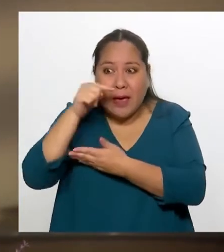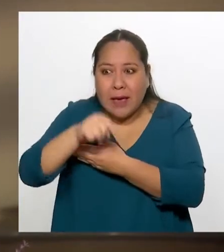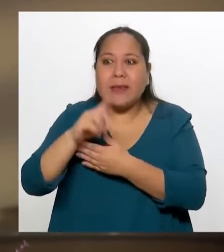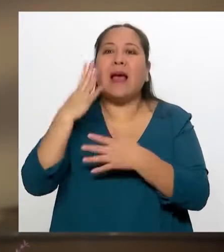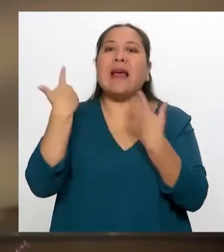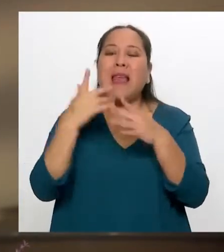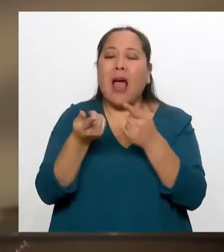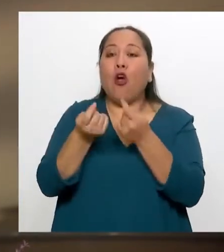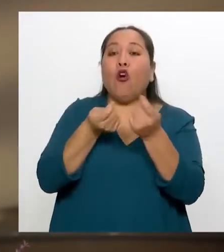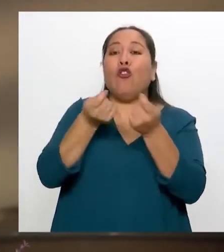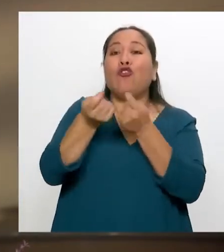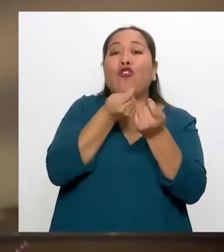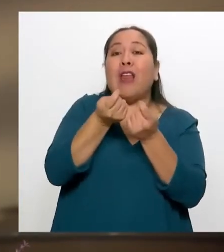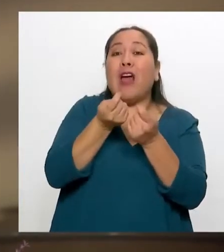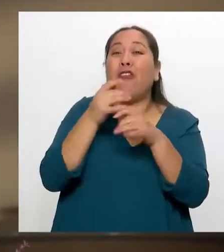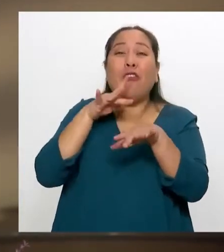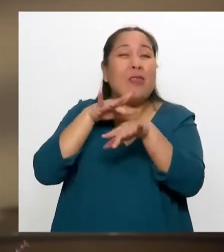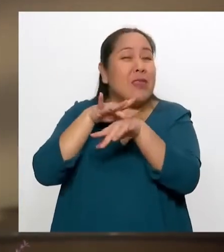manejo oportuno y evitar